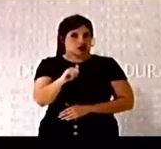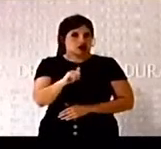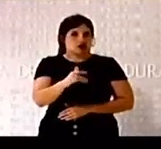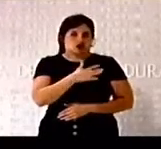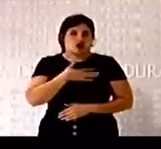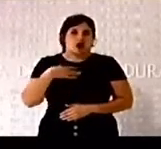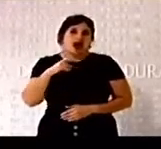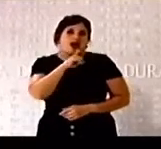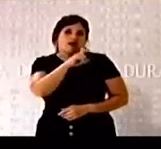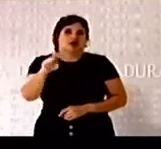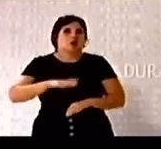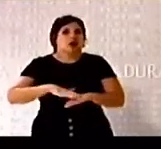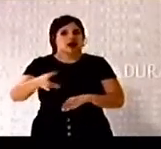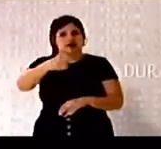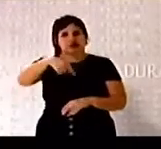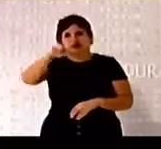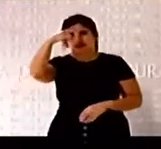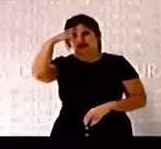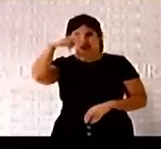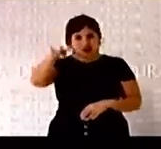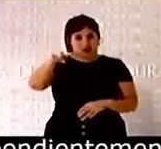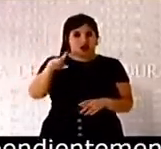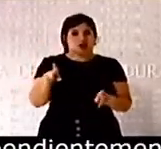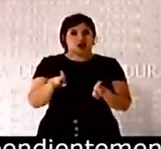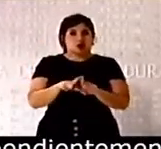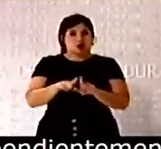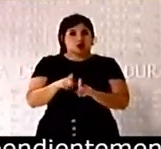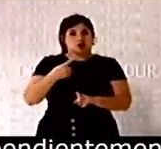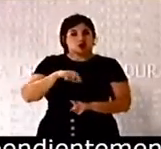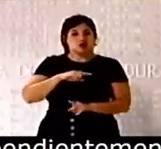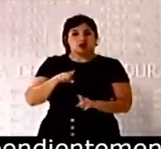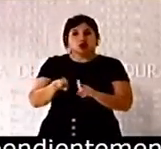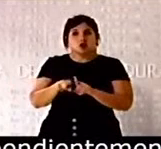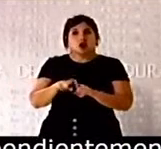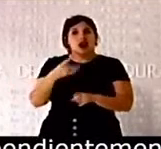consejero que les habla tiene interlocución directa con